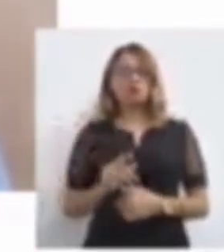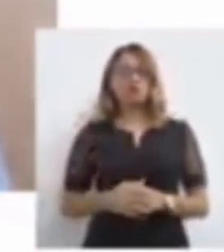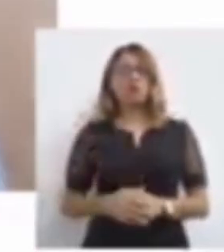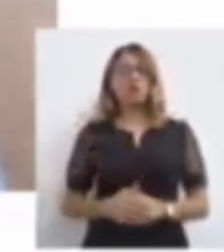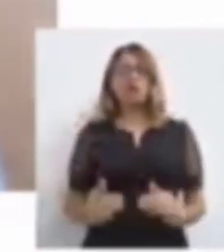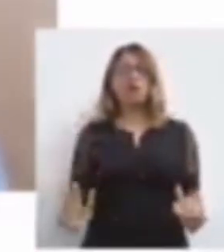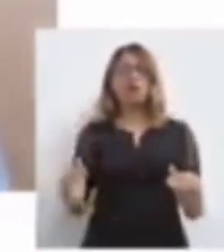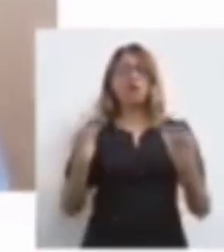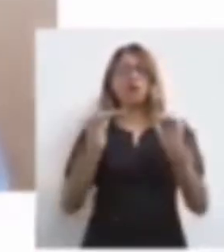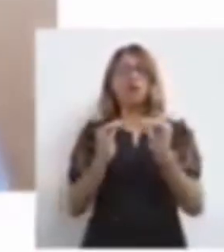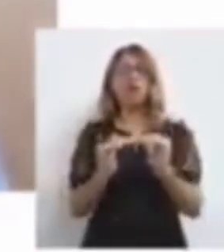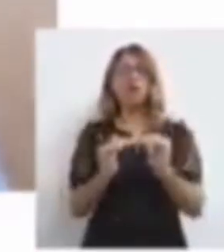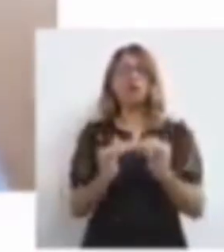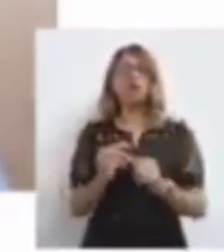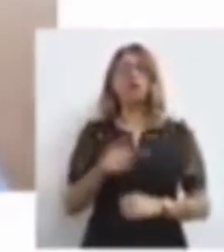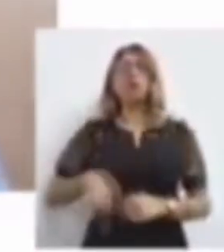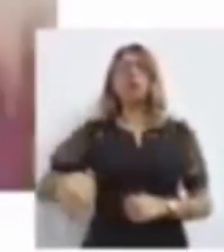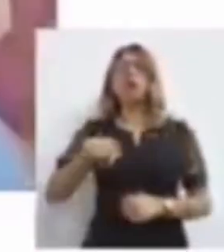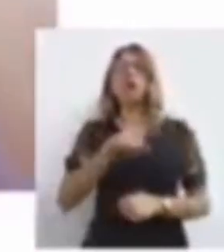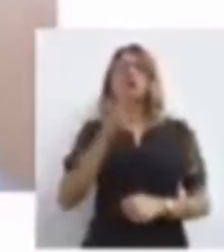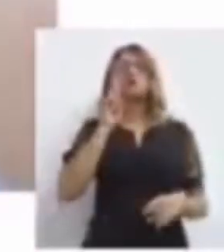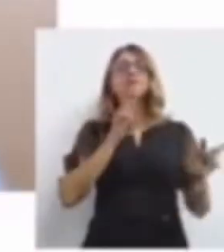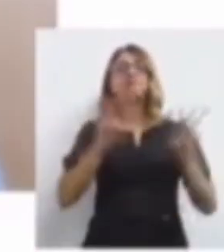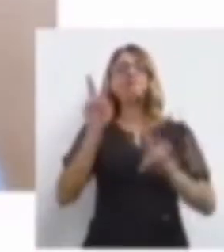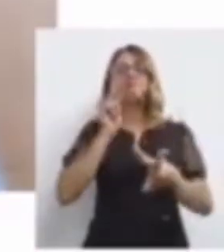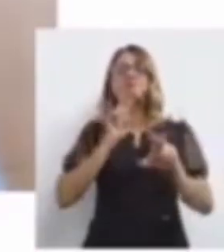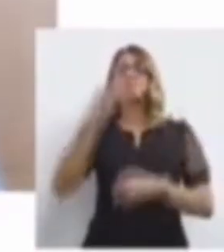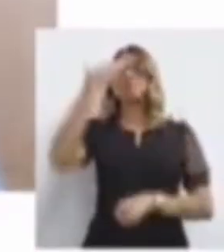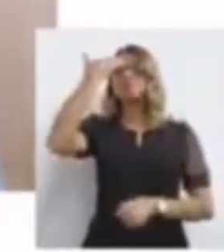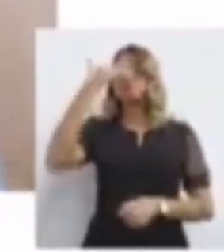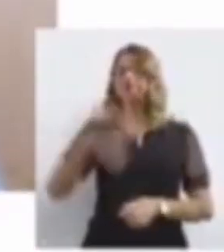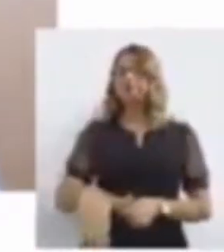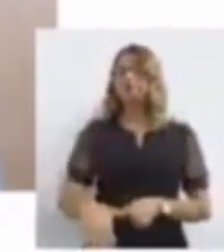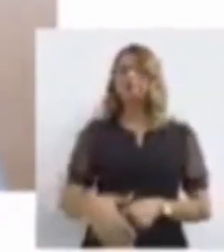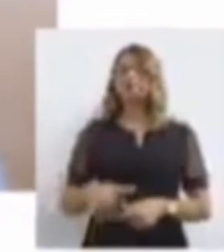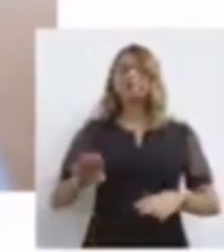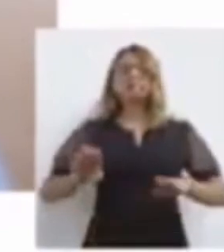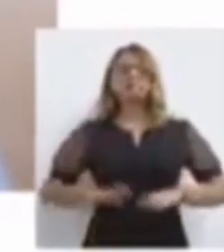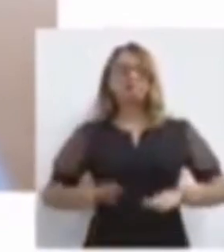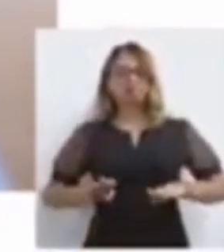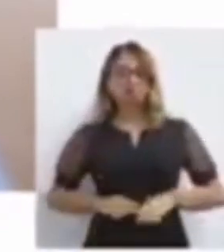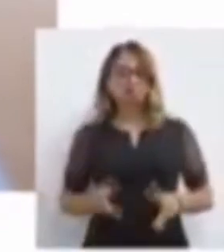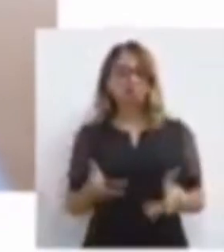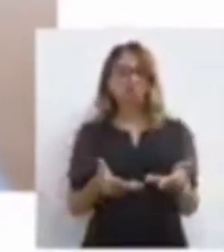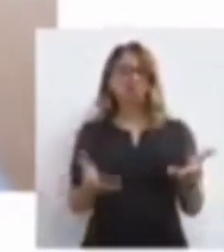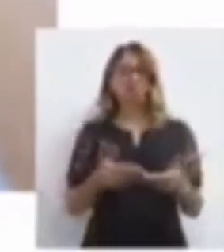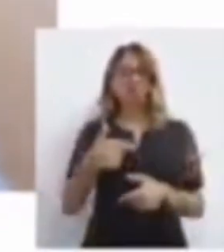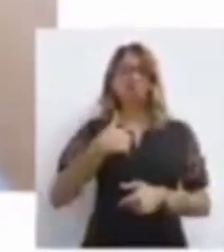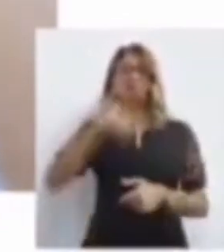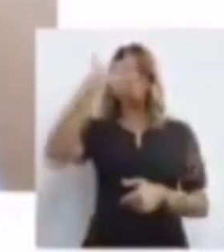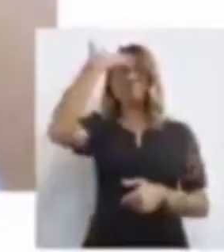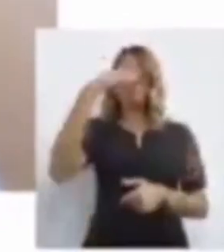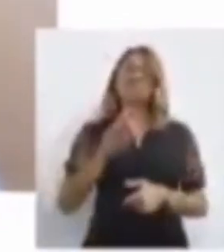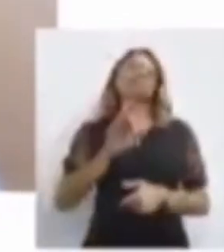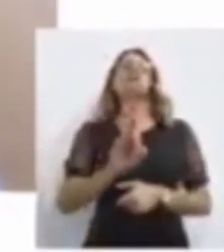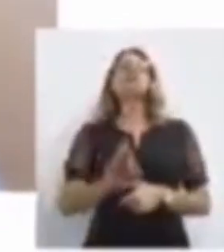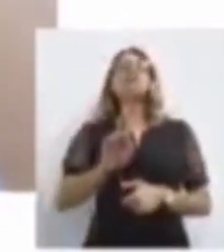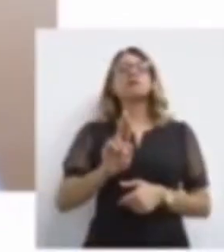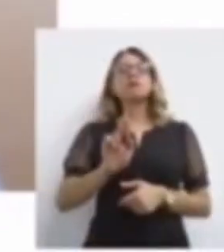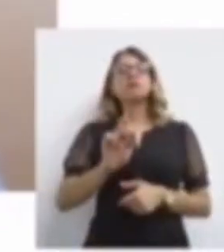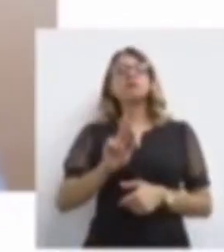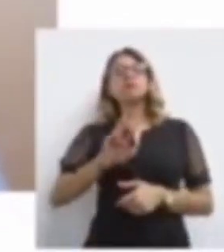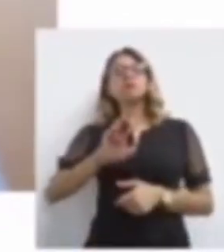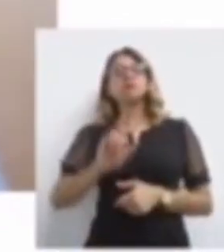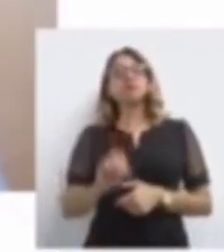reconocer su habilidad. Ahora entiendo por qué se llama Futuro, Pedro Kumamoto, ¿no? Que hizo una ley pensando en recibir un futuro